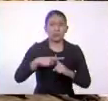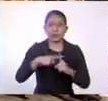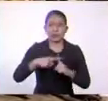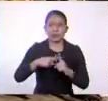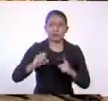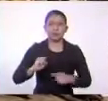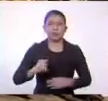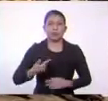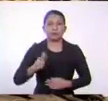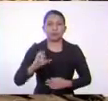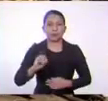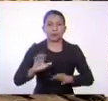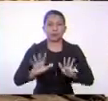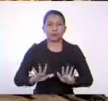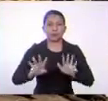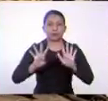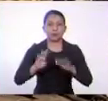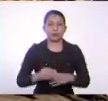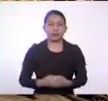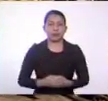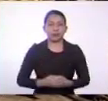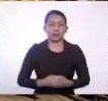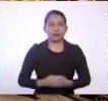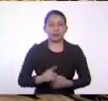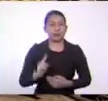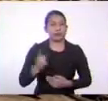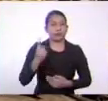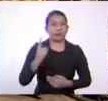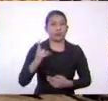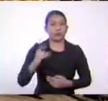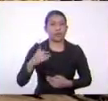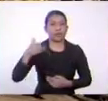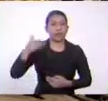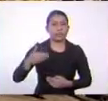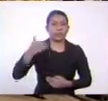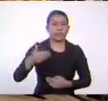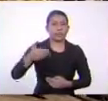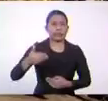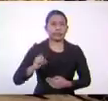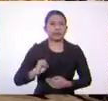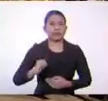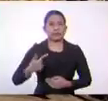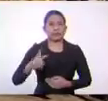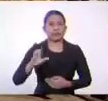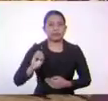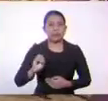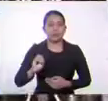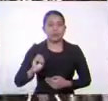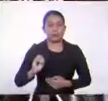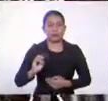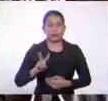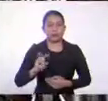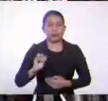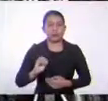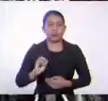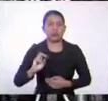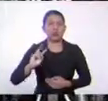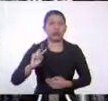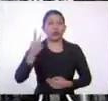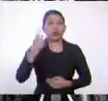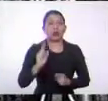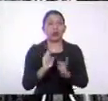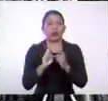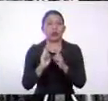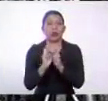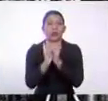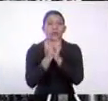siglo XIX y las primeras décadas del siglo XX? Es decir, durante la Segunda Revolución Industrial,